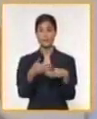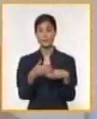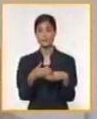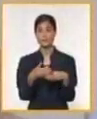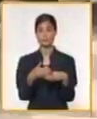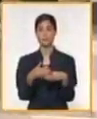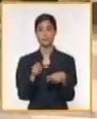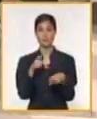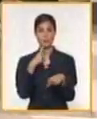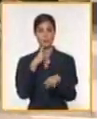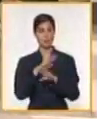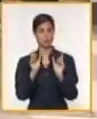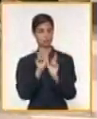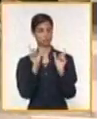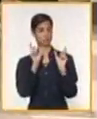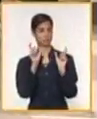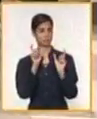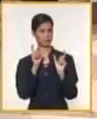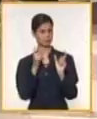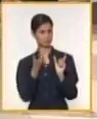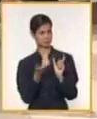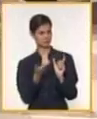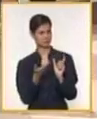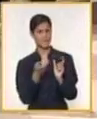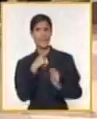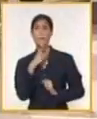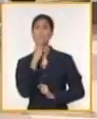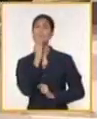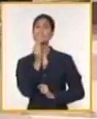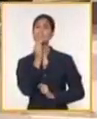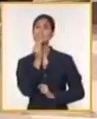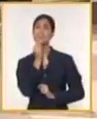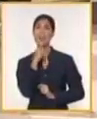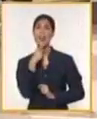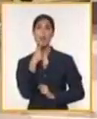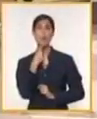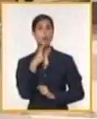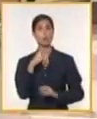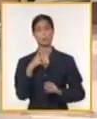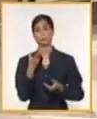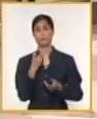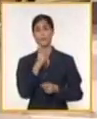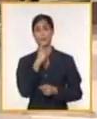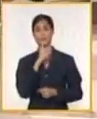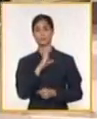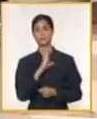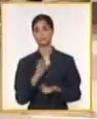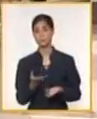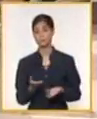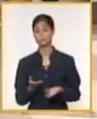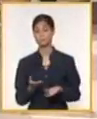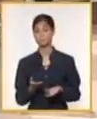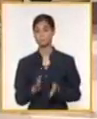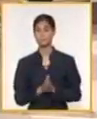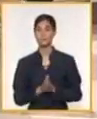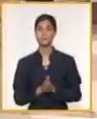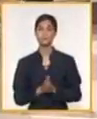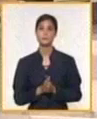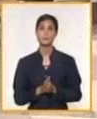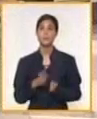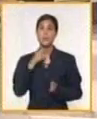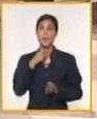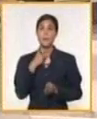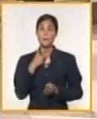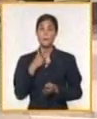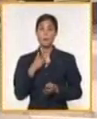¿No? Israel, ¿con qué moral? Hablando de armas nucleares cuando tiene Bueno, ni ya siquiera las ha reconocido. ese es otro punto que podemos ver ahora. Pero quiero decir, el ambiente